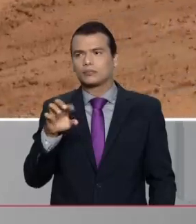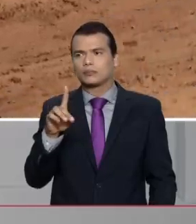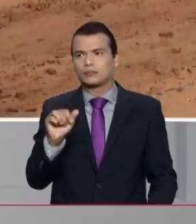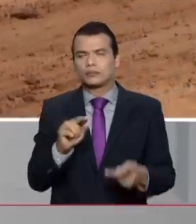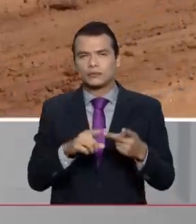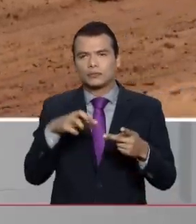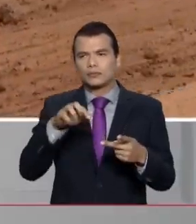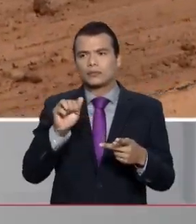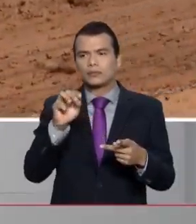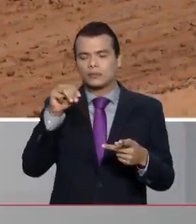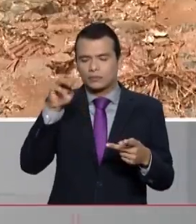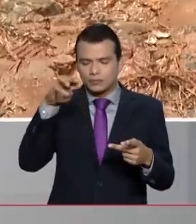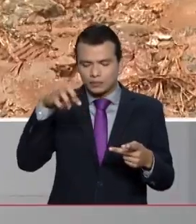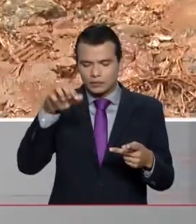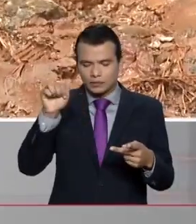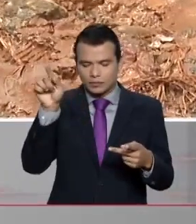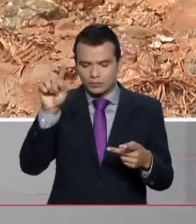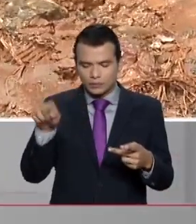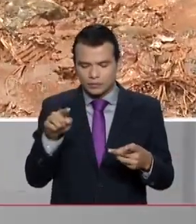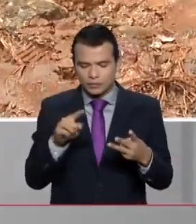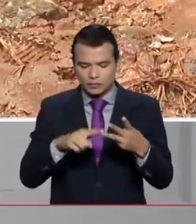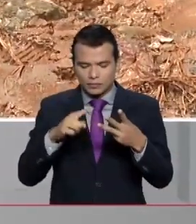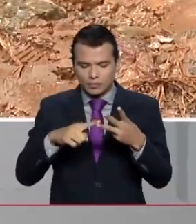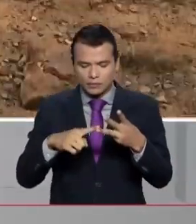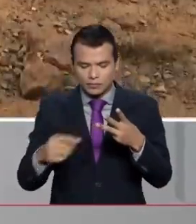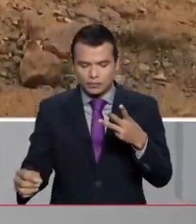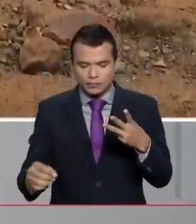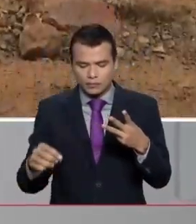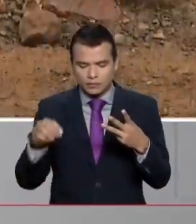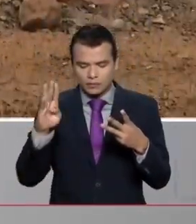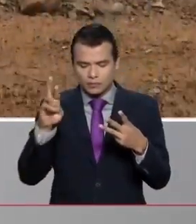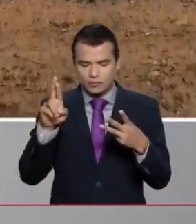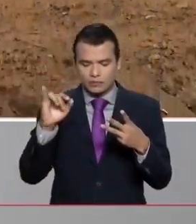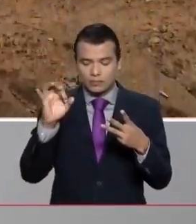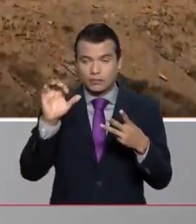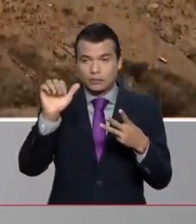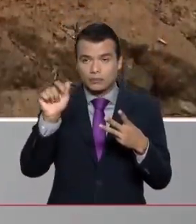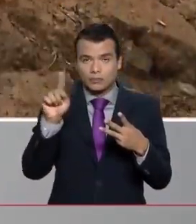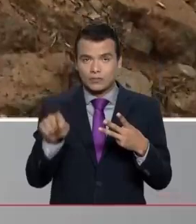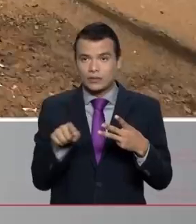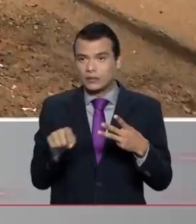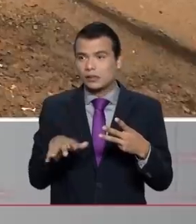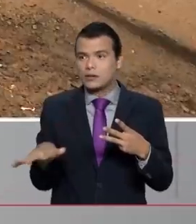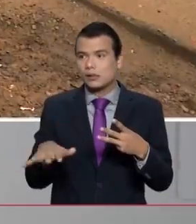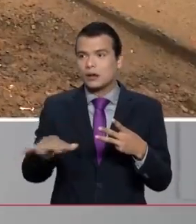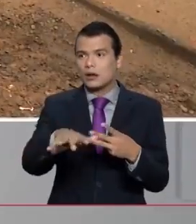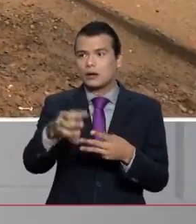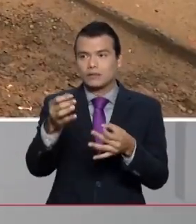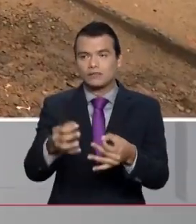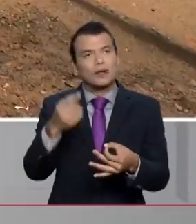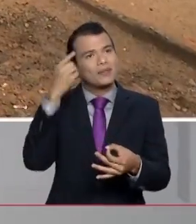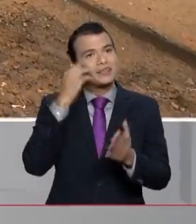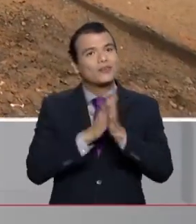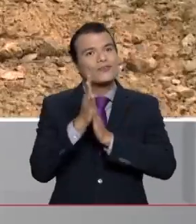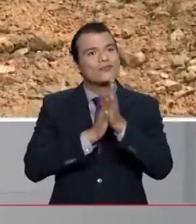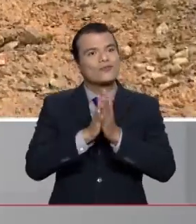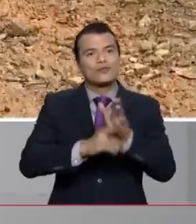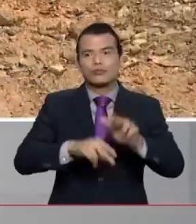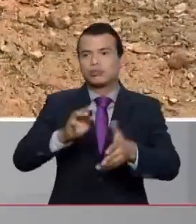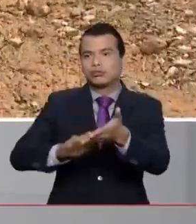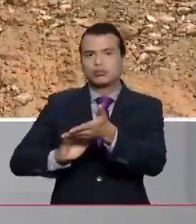2 y Brisas de las Palmas terminó con una realidad muy diferente de la obra. Jaime Chávez, buenos días. Muéstrenos usted el